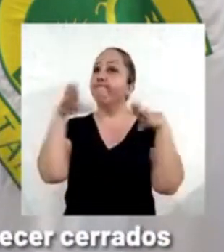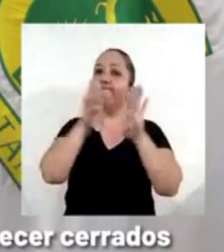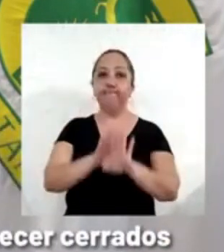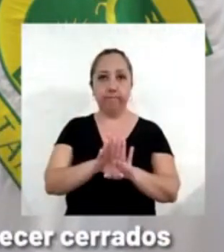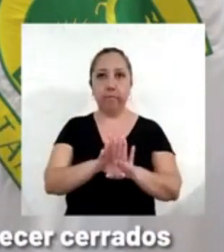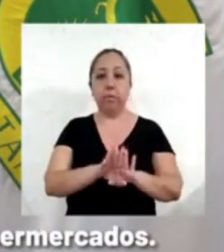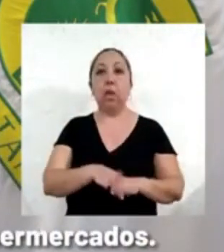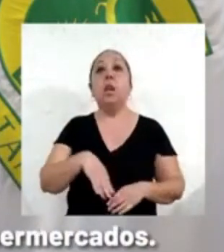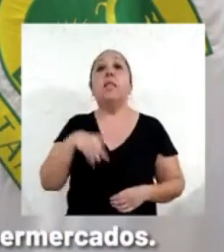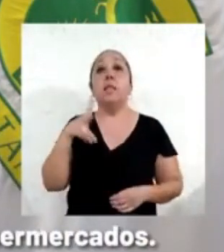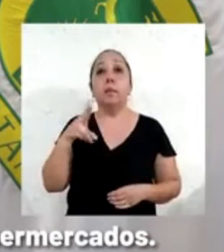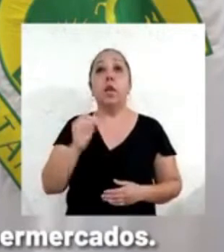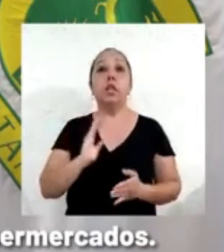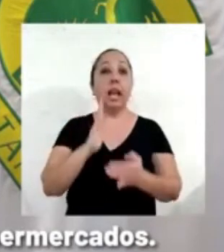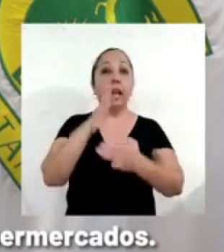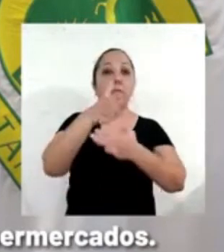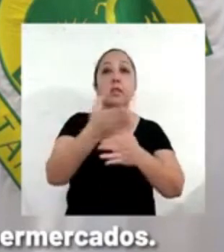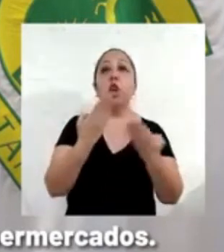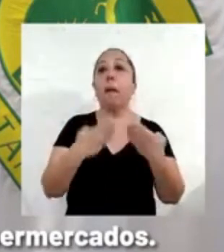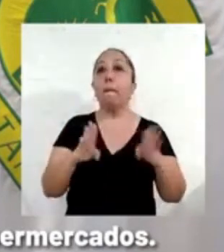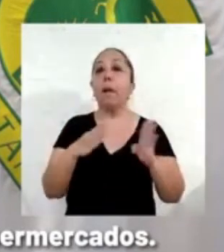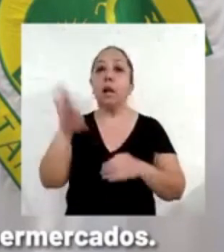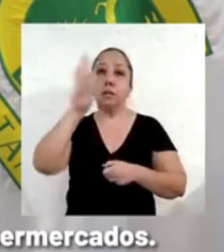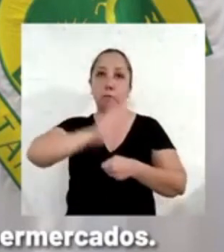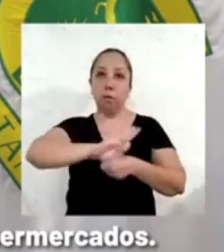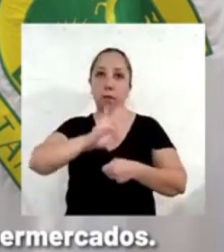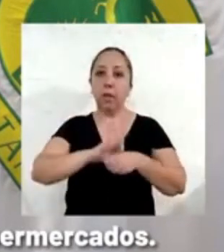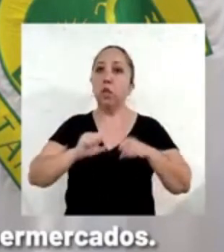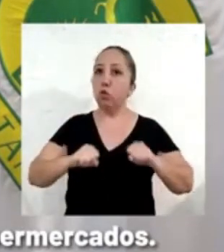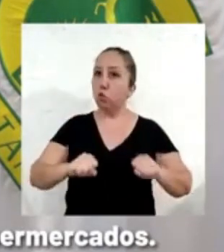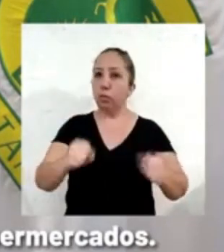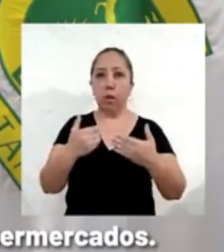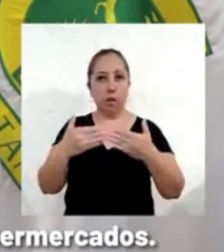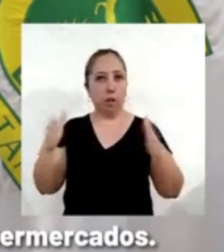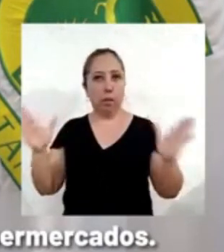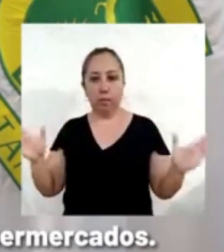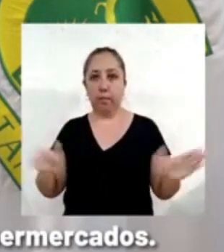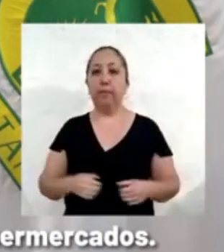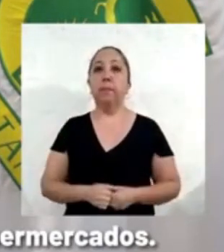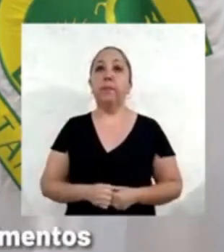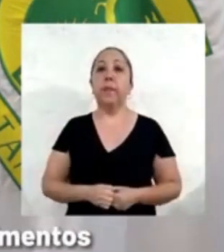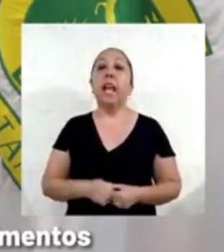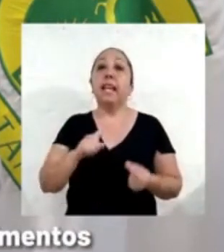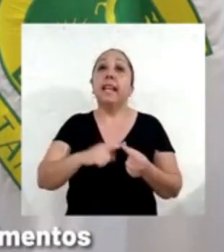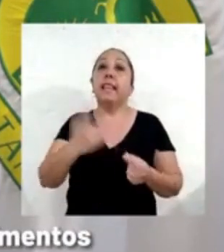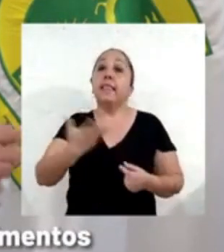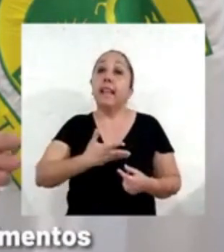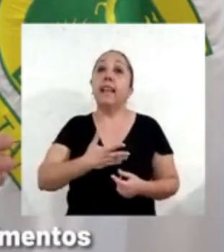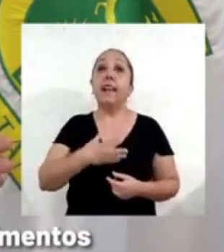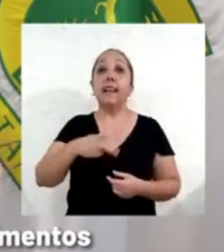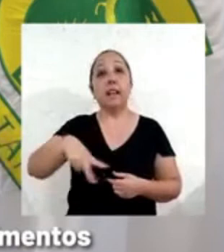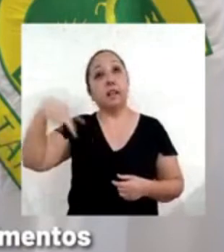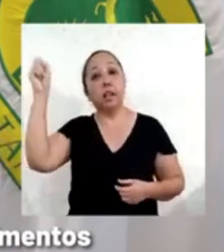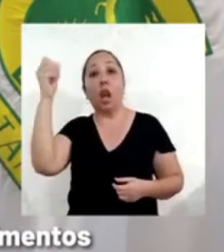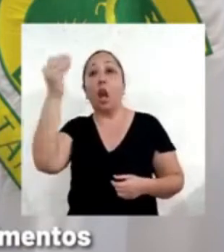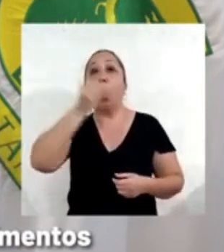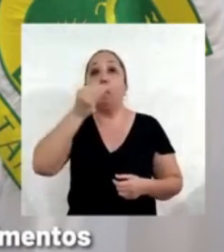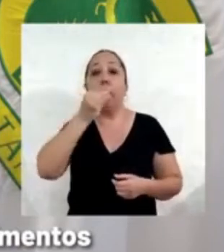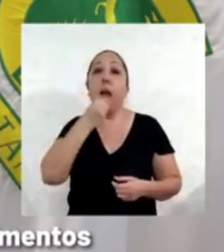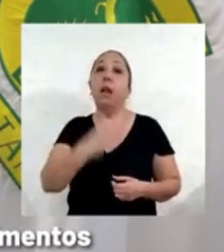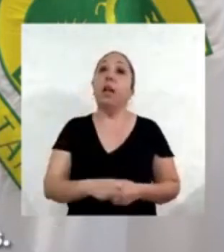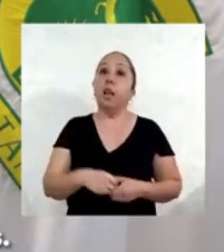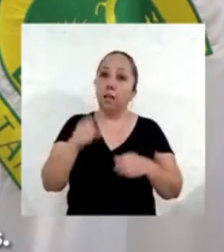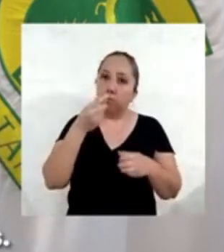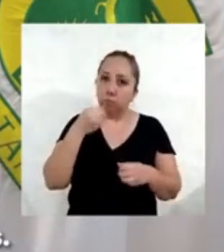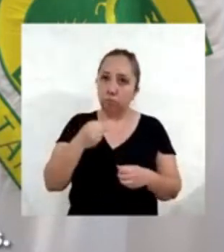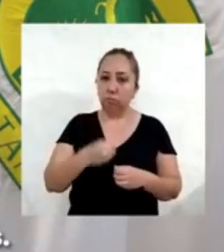permanecer cerrados, excepto los accesos a bancos, farmacias y supermercados. Quienes tengan que salir para comprar